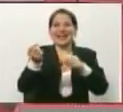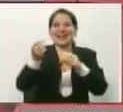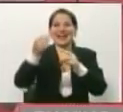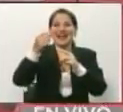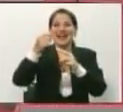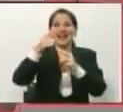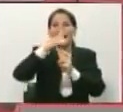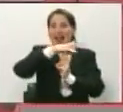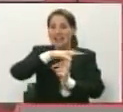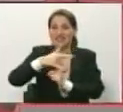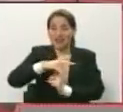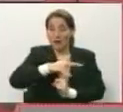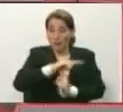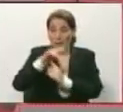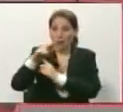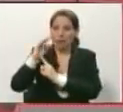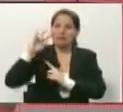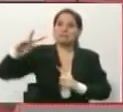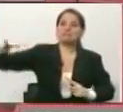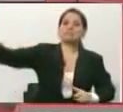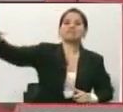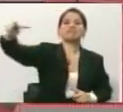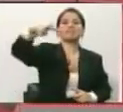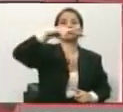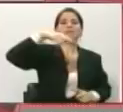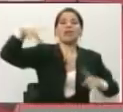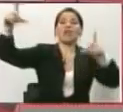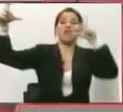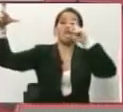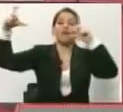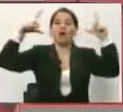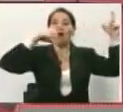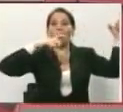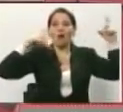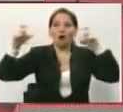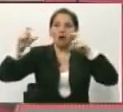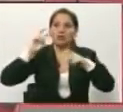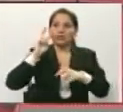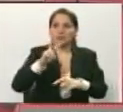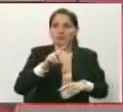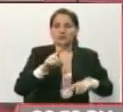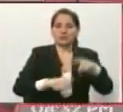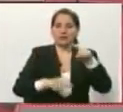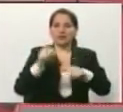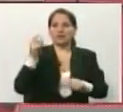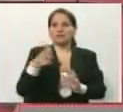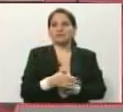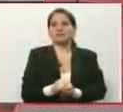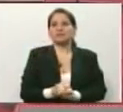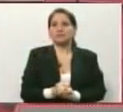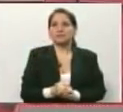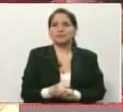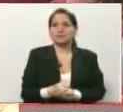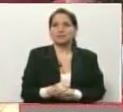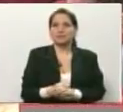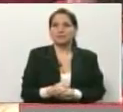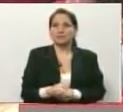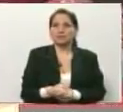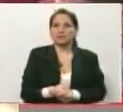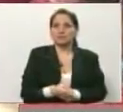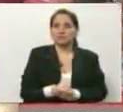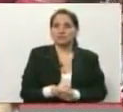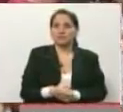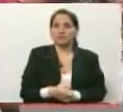el dron que a nosotros no nos da miedo, que vean la foto desde arriba, porque nosotros sí tenemos pueblo. Nosotros sí tenemos pueblo.